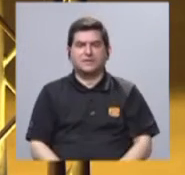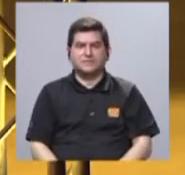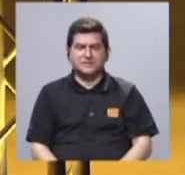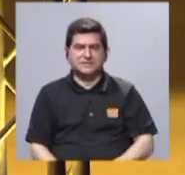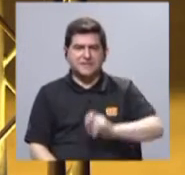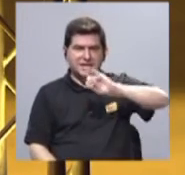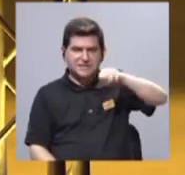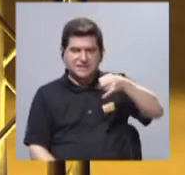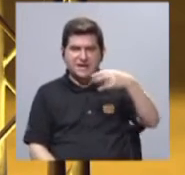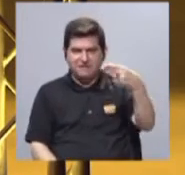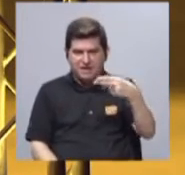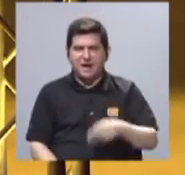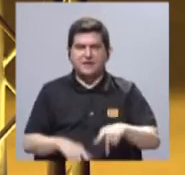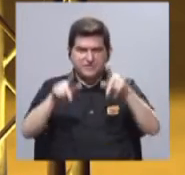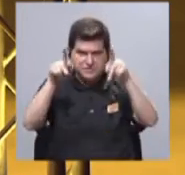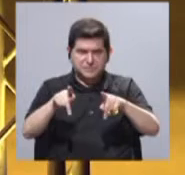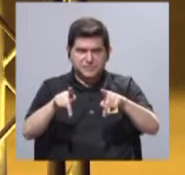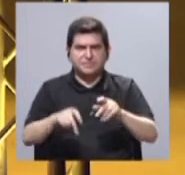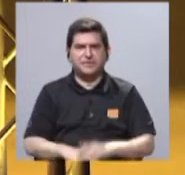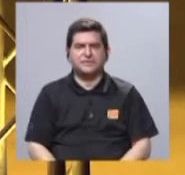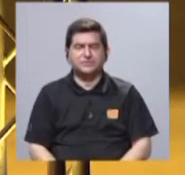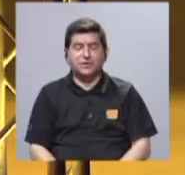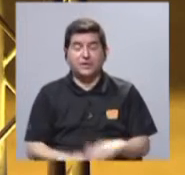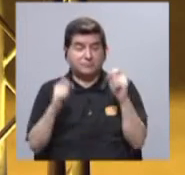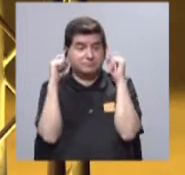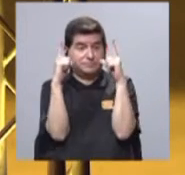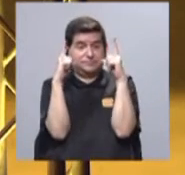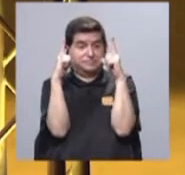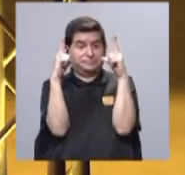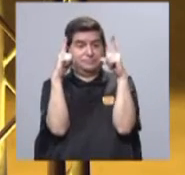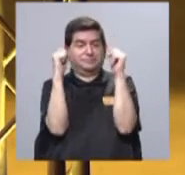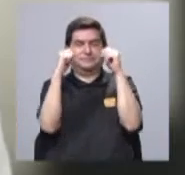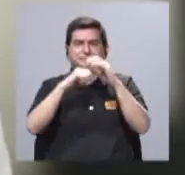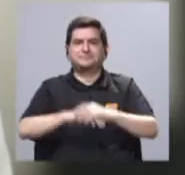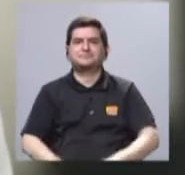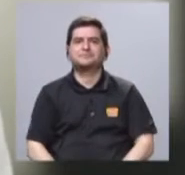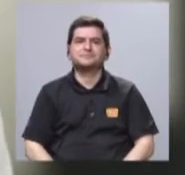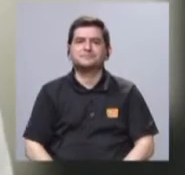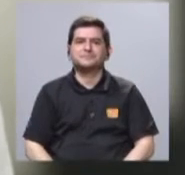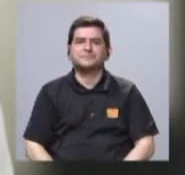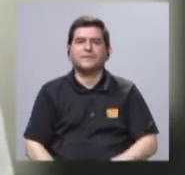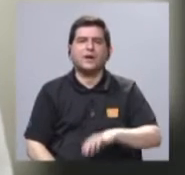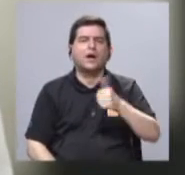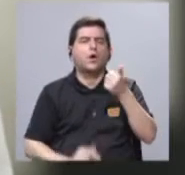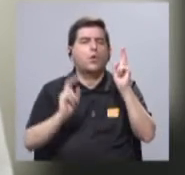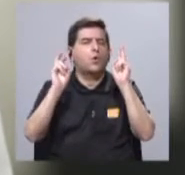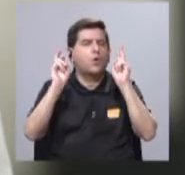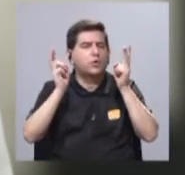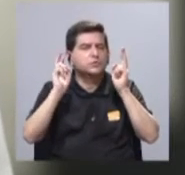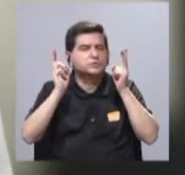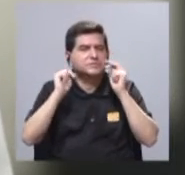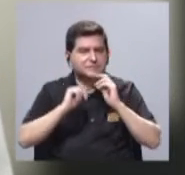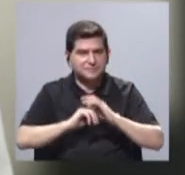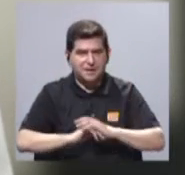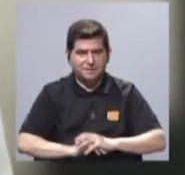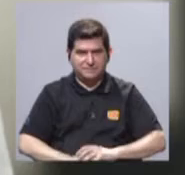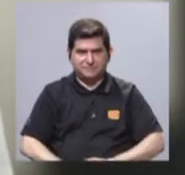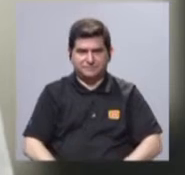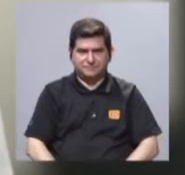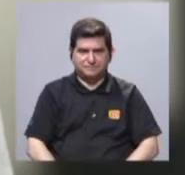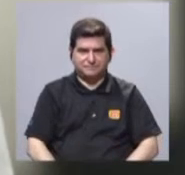pensar una forma innovadora de abordar los temas que la verdad es que he visto pocas veces realmente dejar es una figura muy